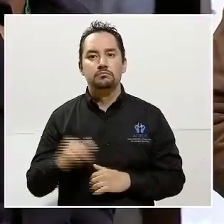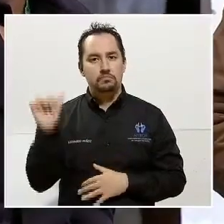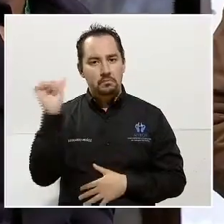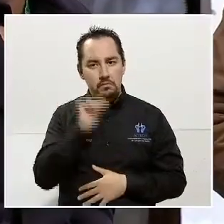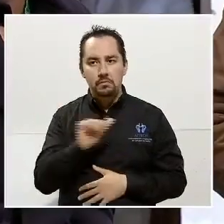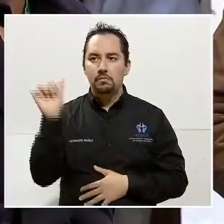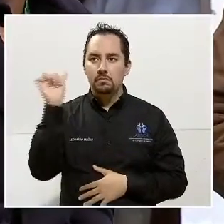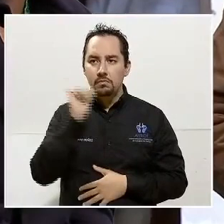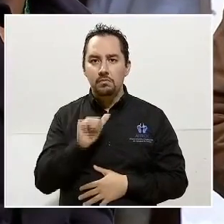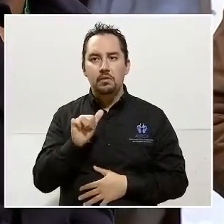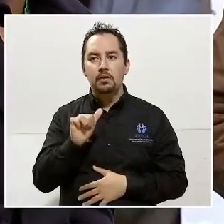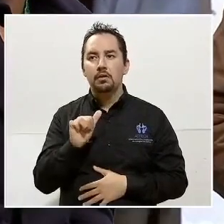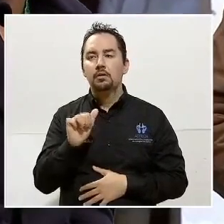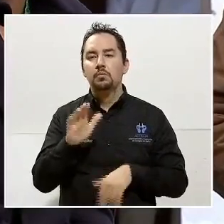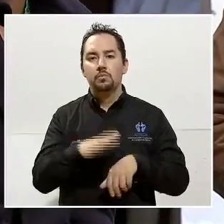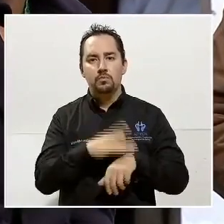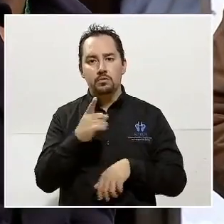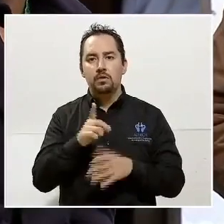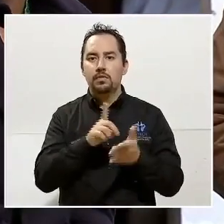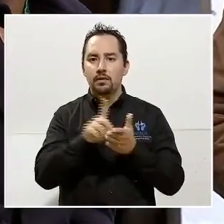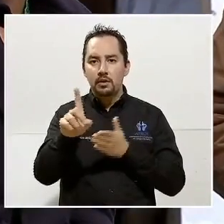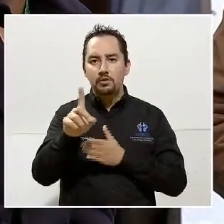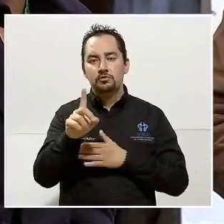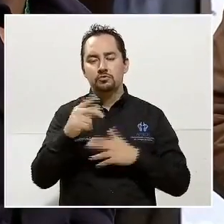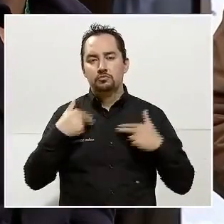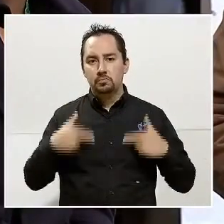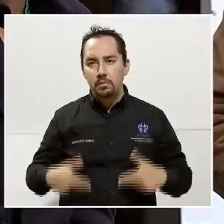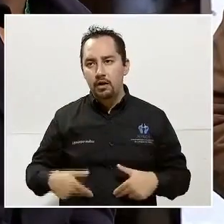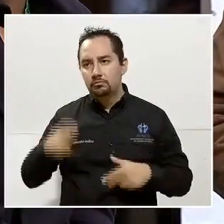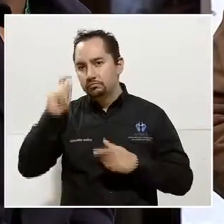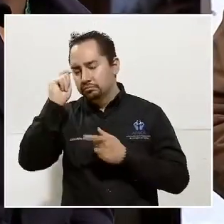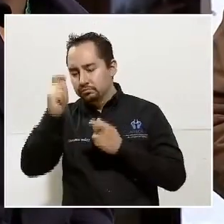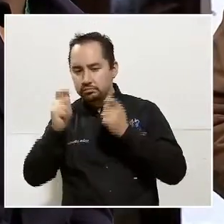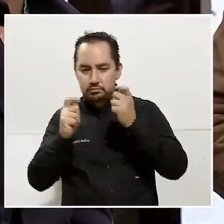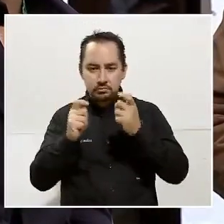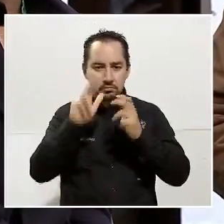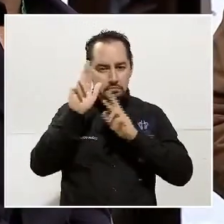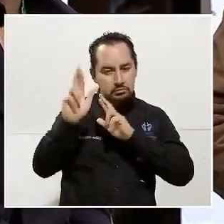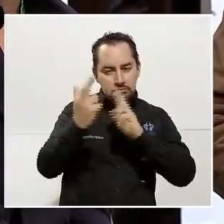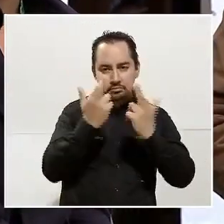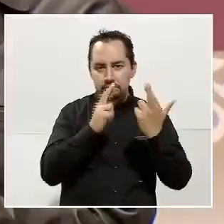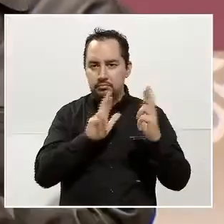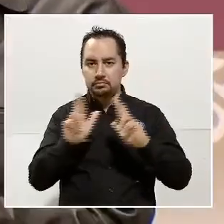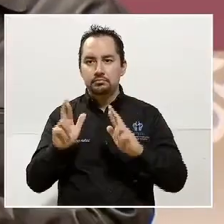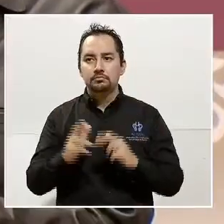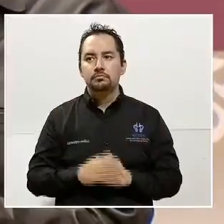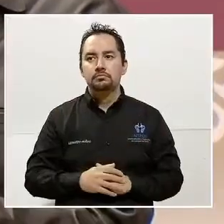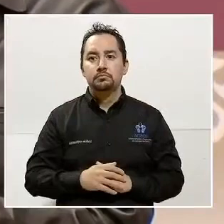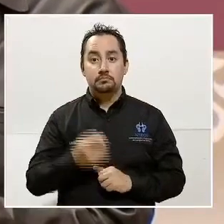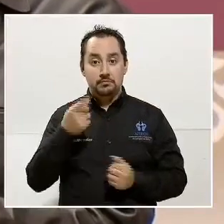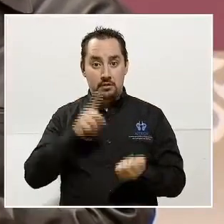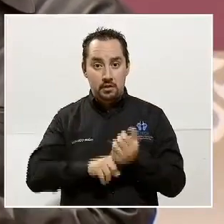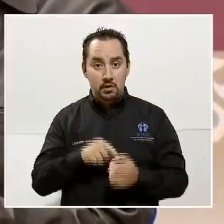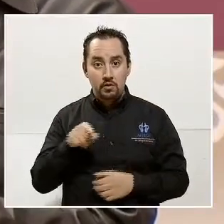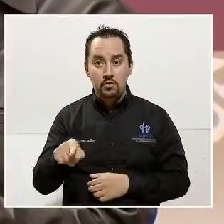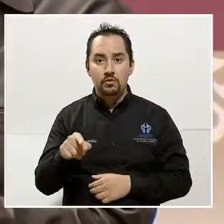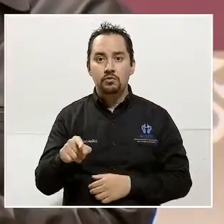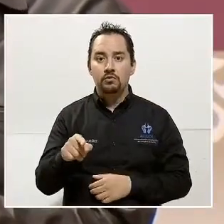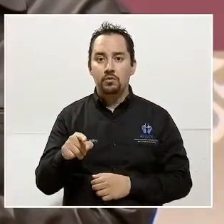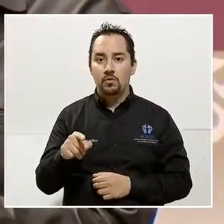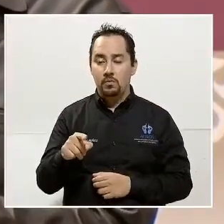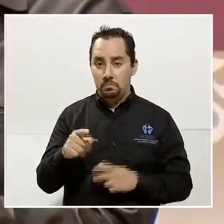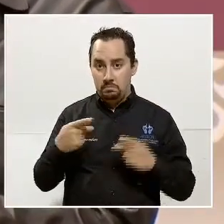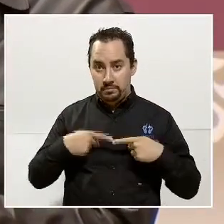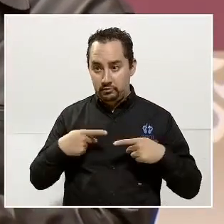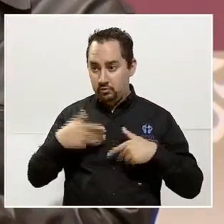constantemente del respeto de los derechos humanos. Ya la formación de los